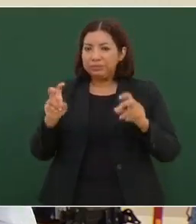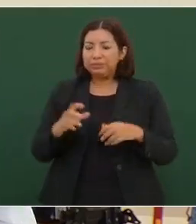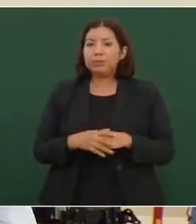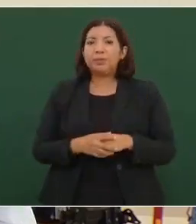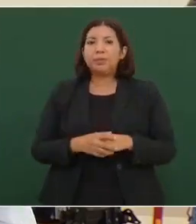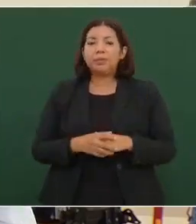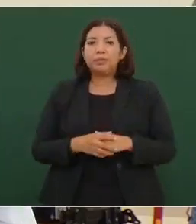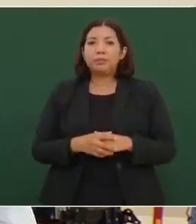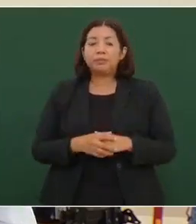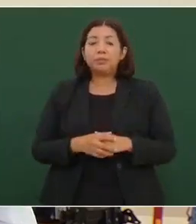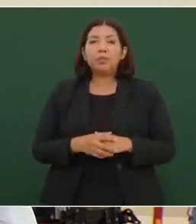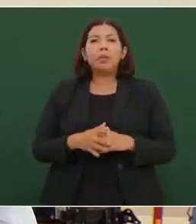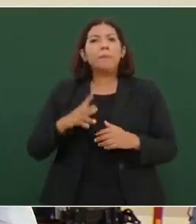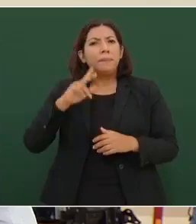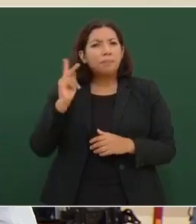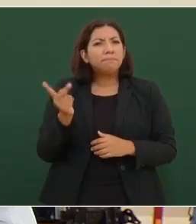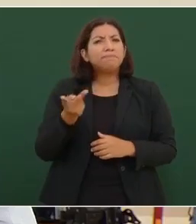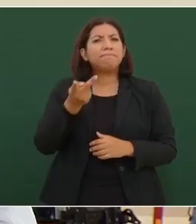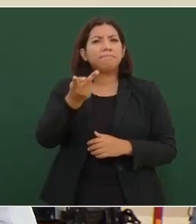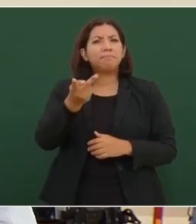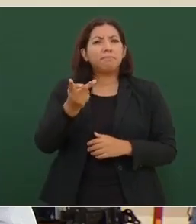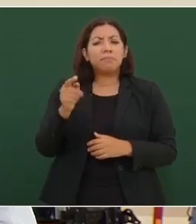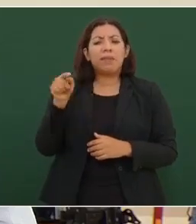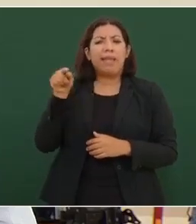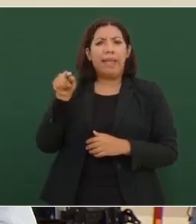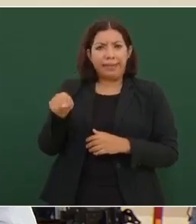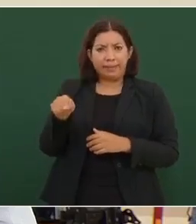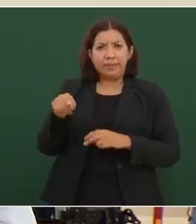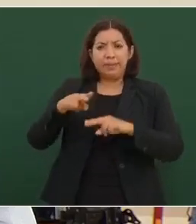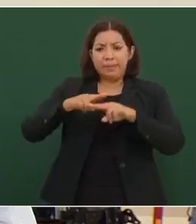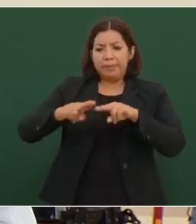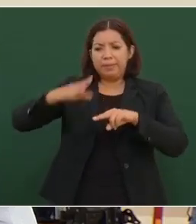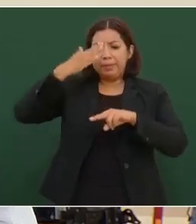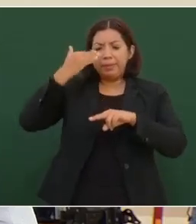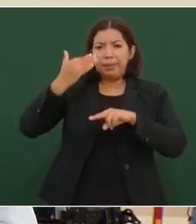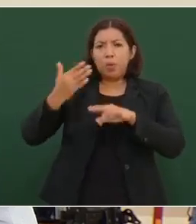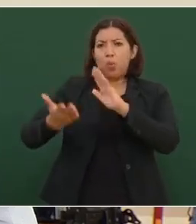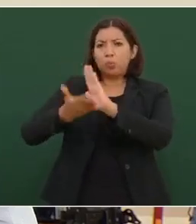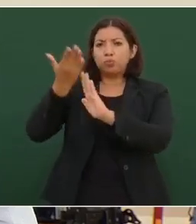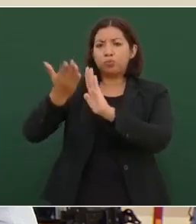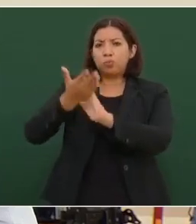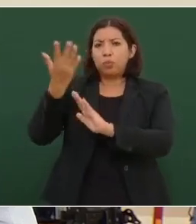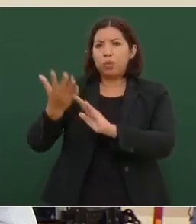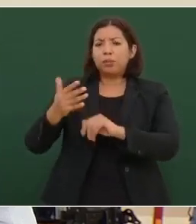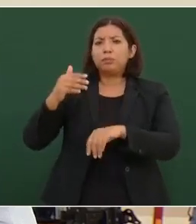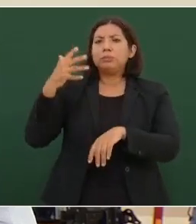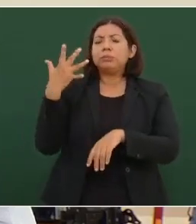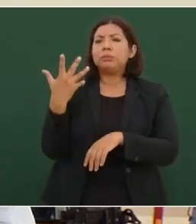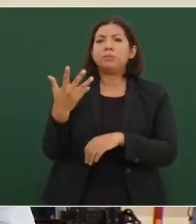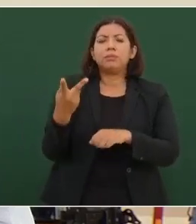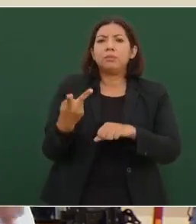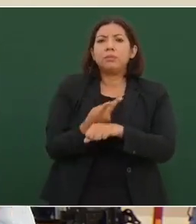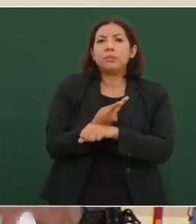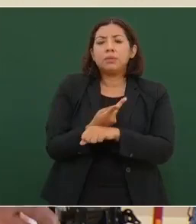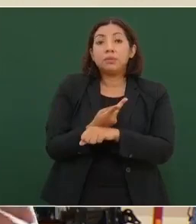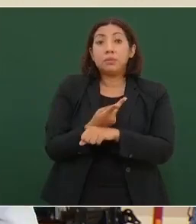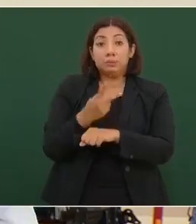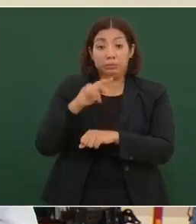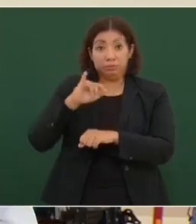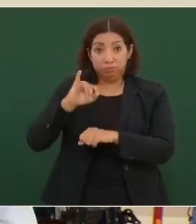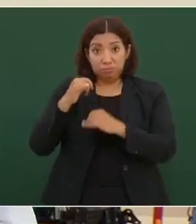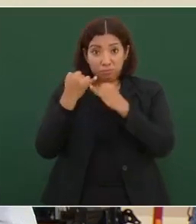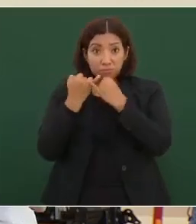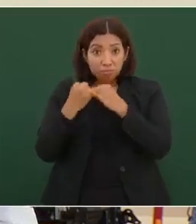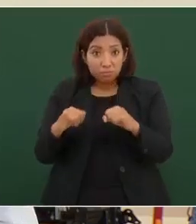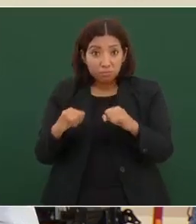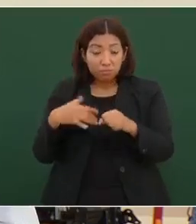por ese tema. Pregúntale exactamente cuál es el estatus del tramo 5, si va a inaugurarse ese